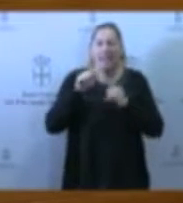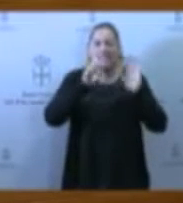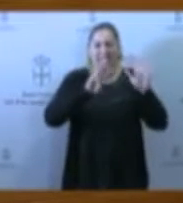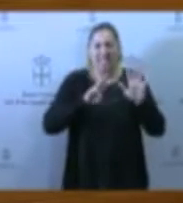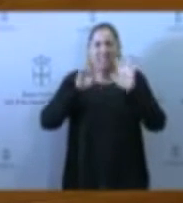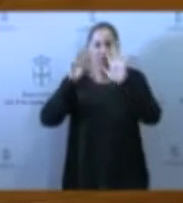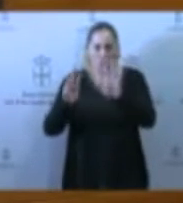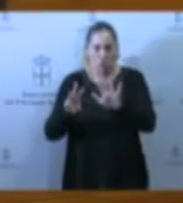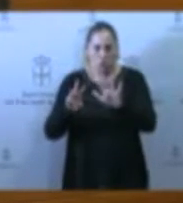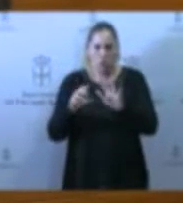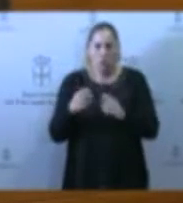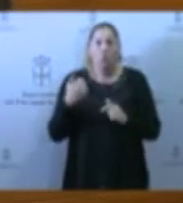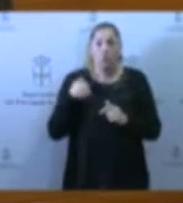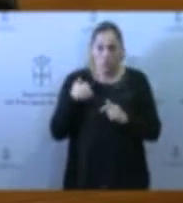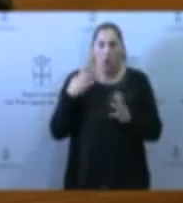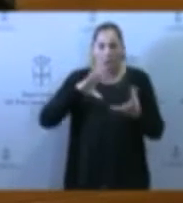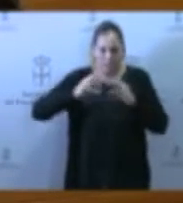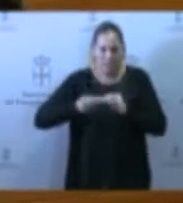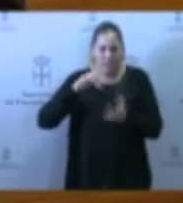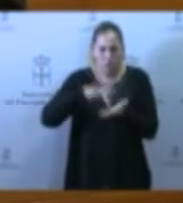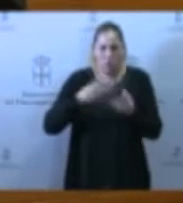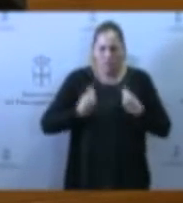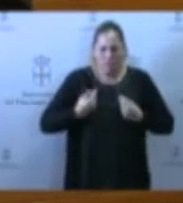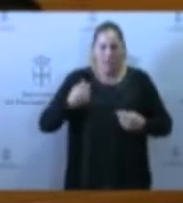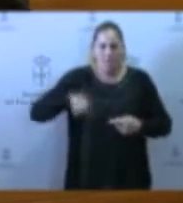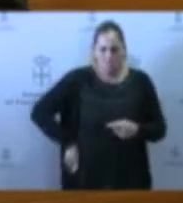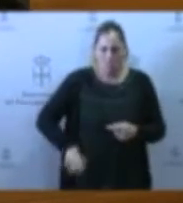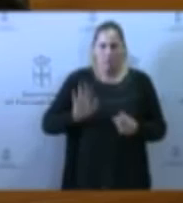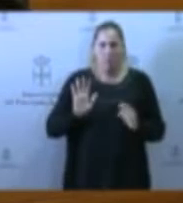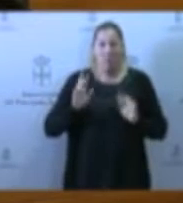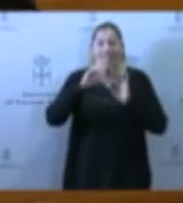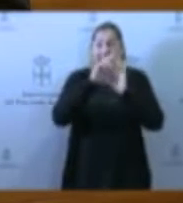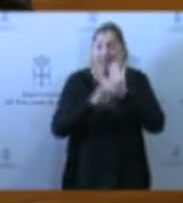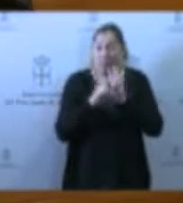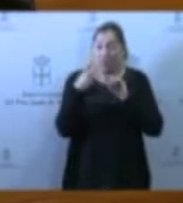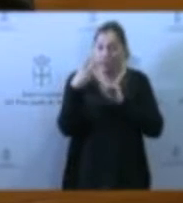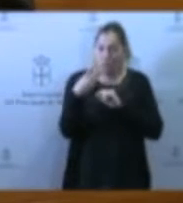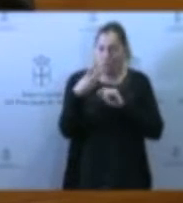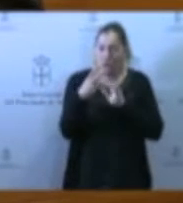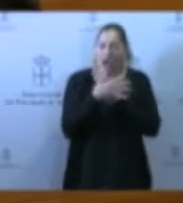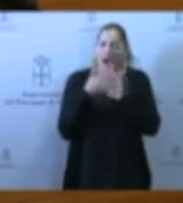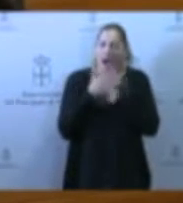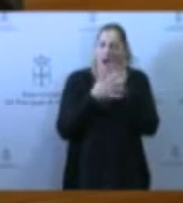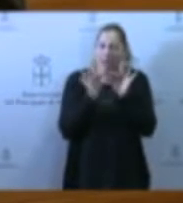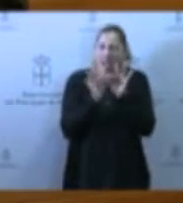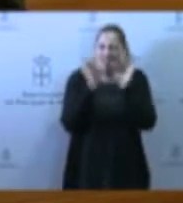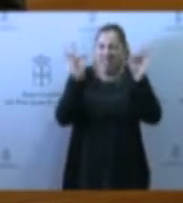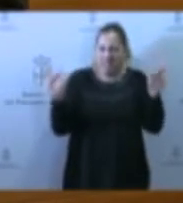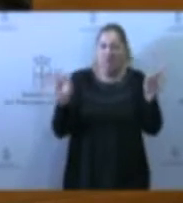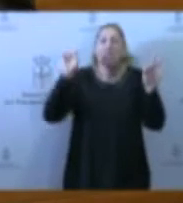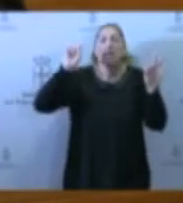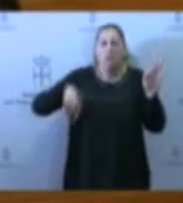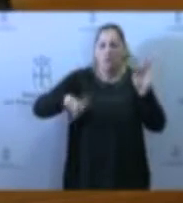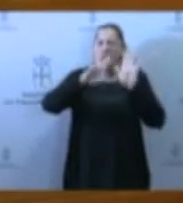aplicar en mi vida profesional. Bien, pues en esos reglamentos se establecen distancias, también reglamentarias, por